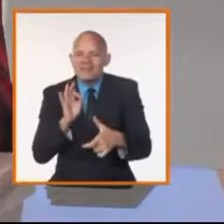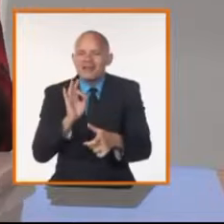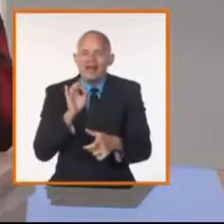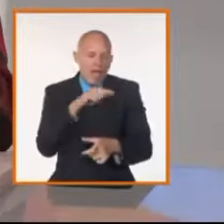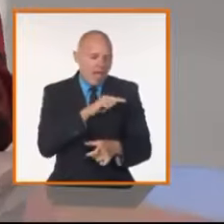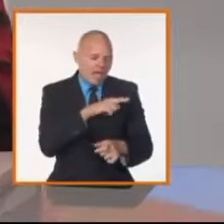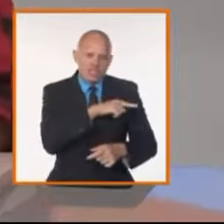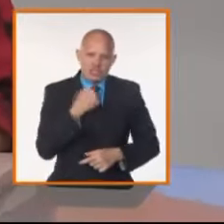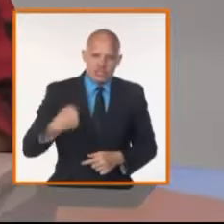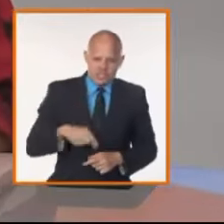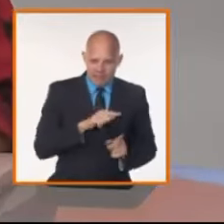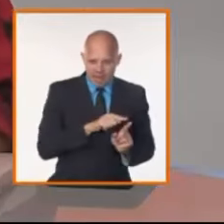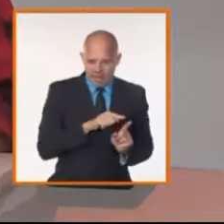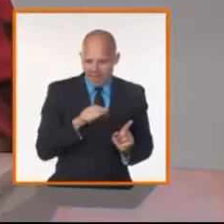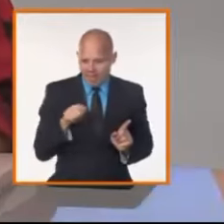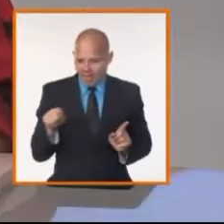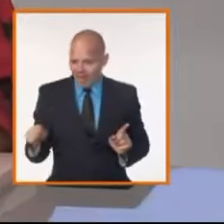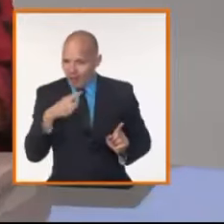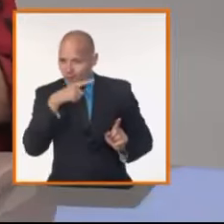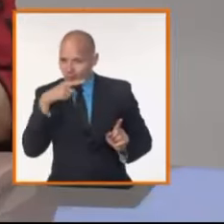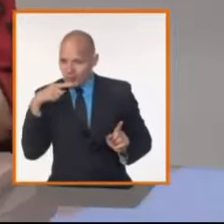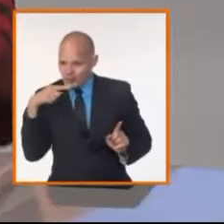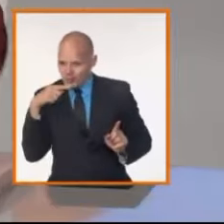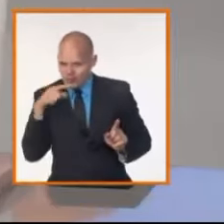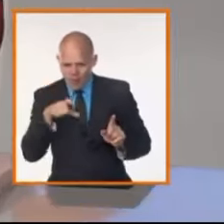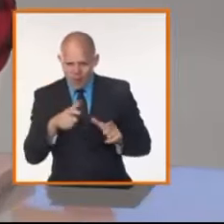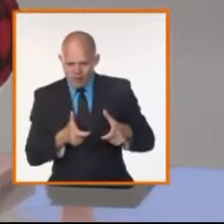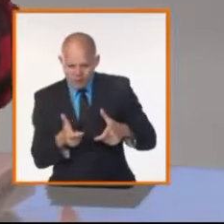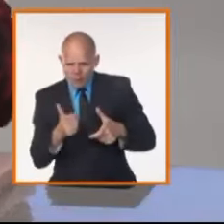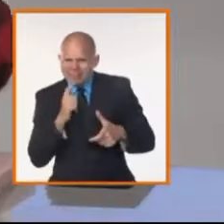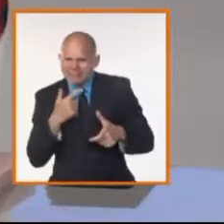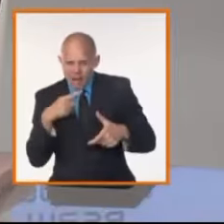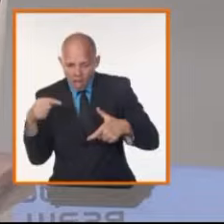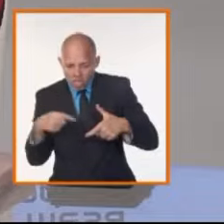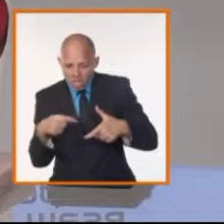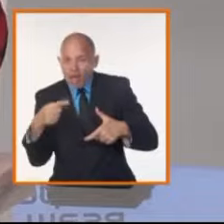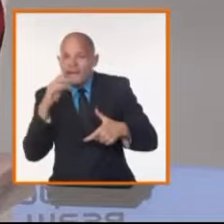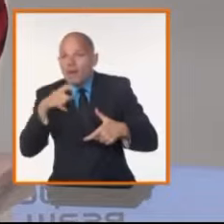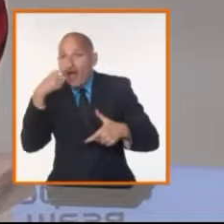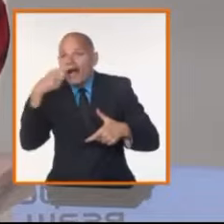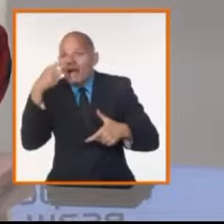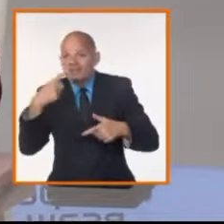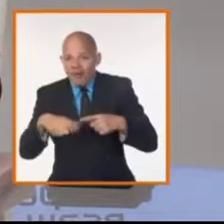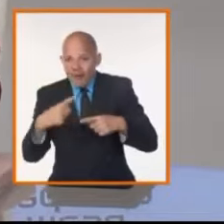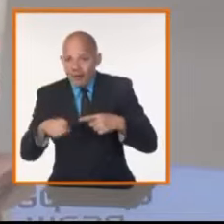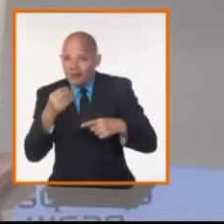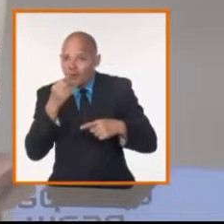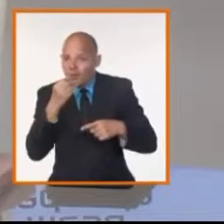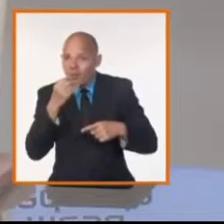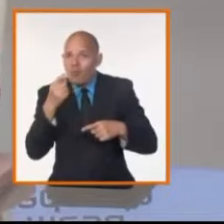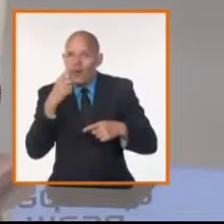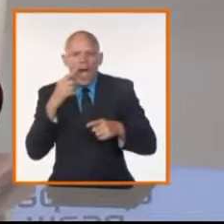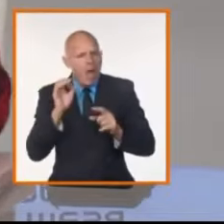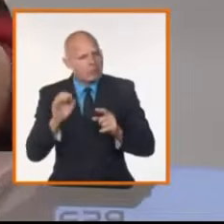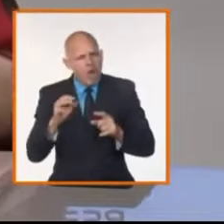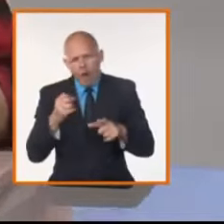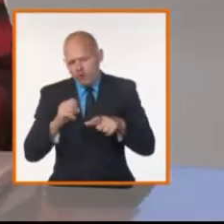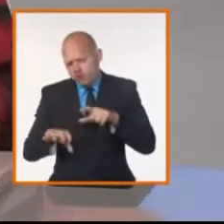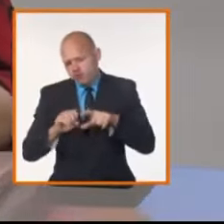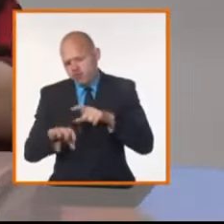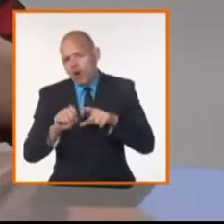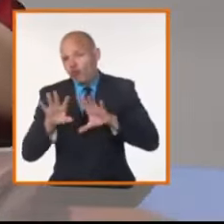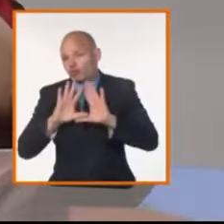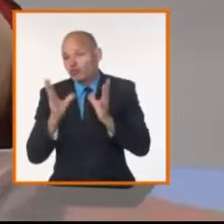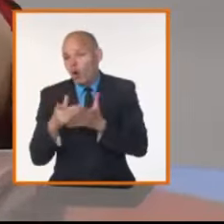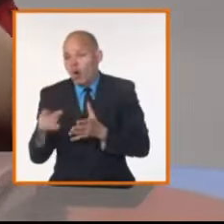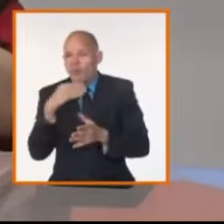importantísimo eh para la soberanía eh energética de de los dos